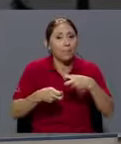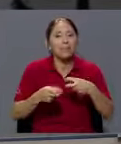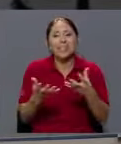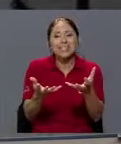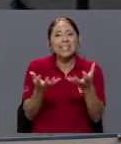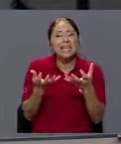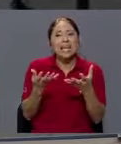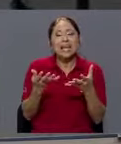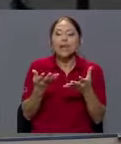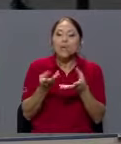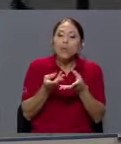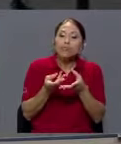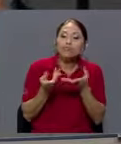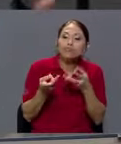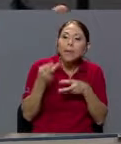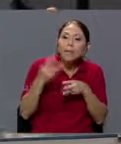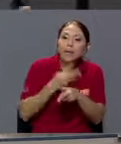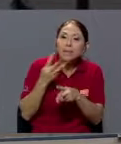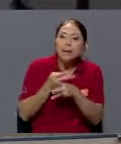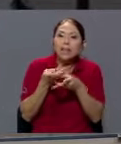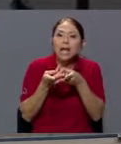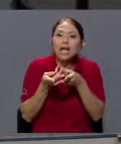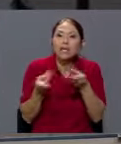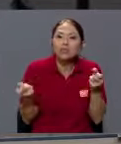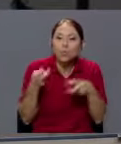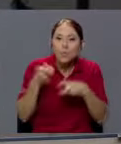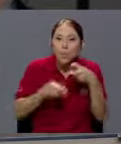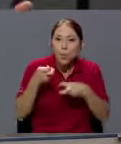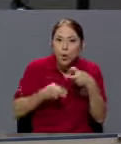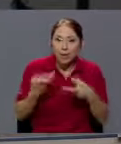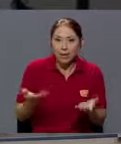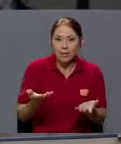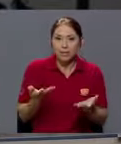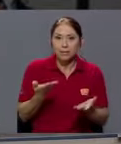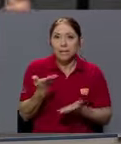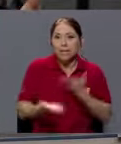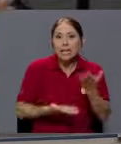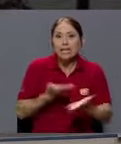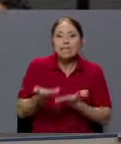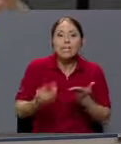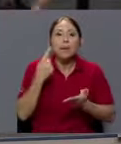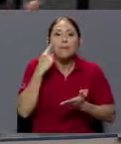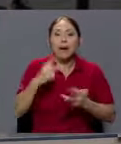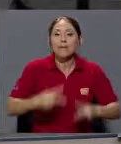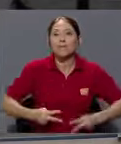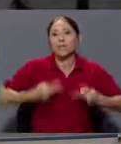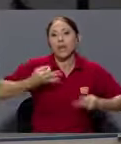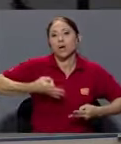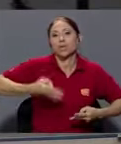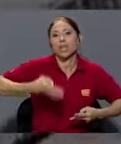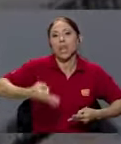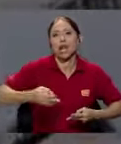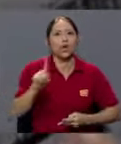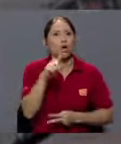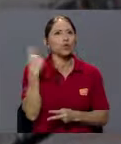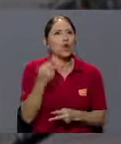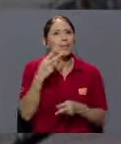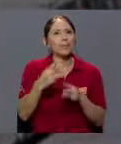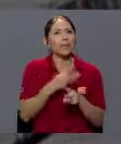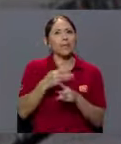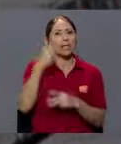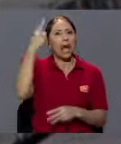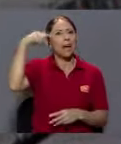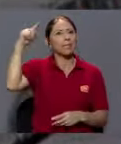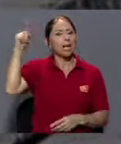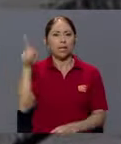apuesta por una matemática que resuelva problemas, que le sirva para una cotidianidad del estudiante y no una matemática